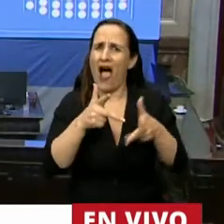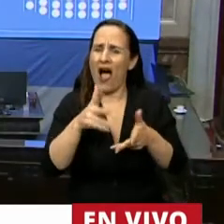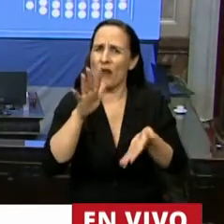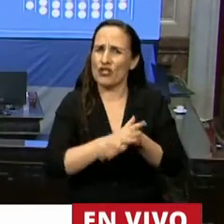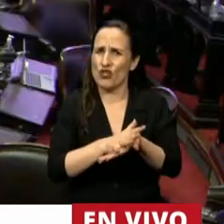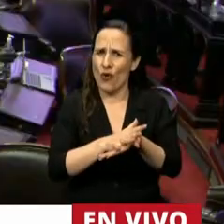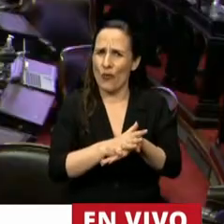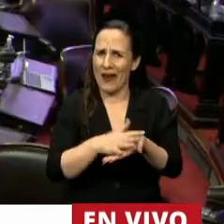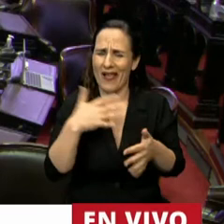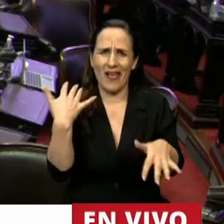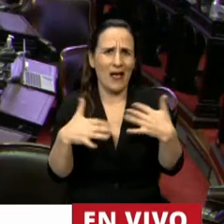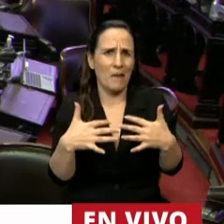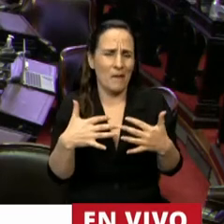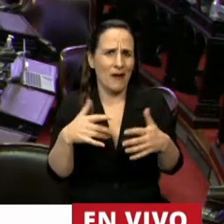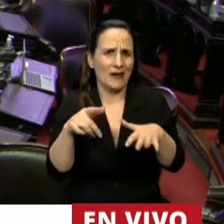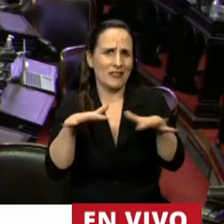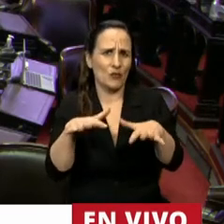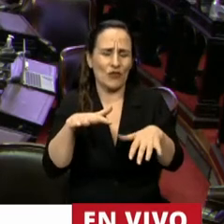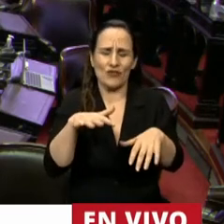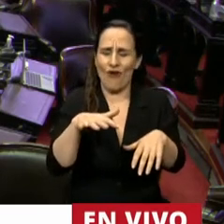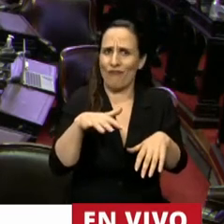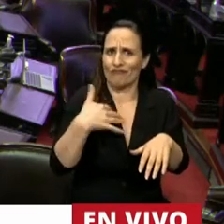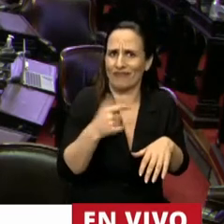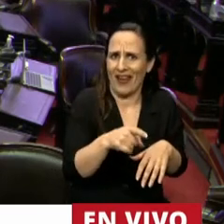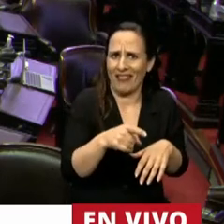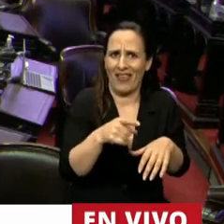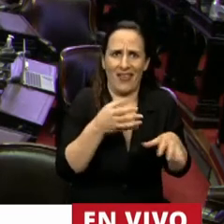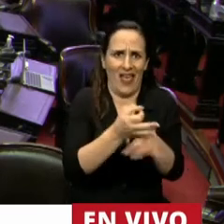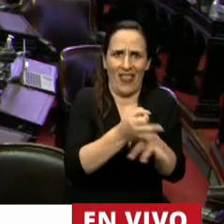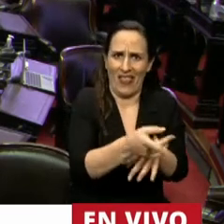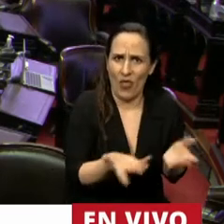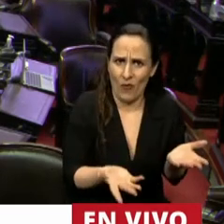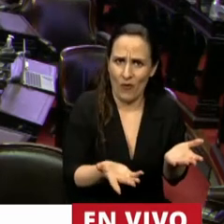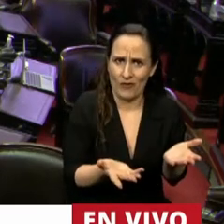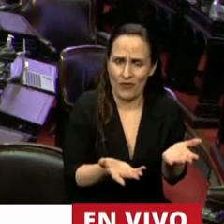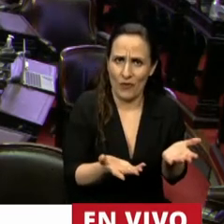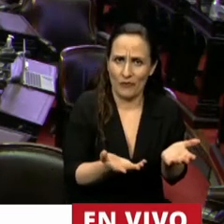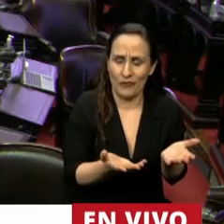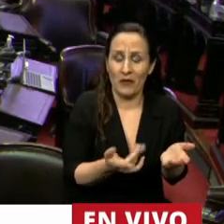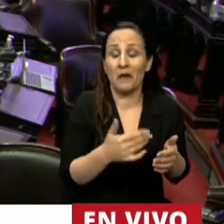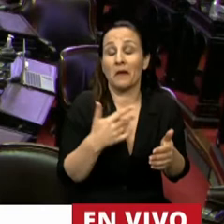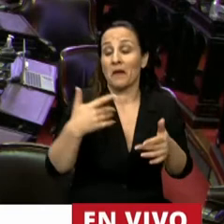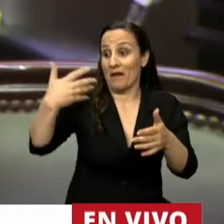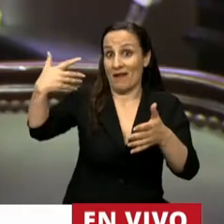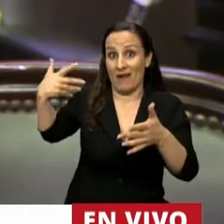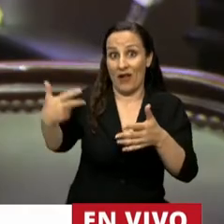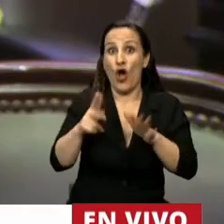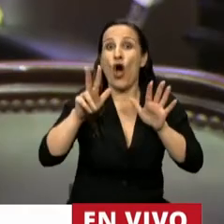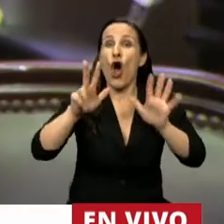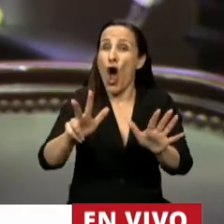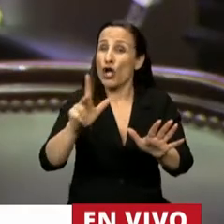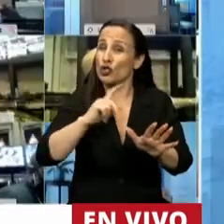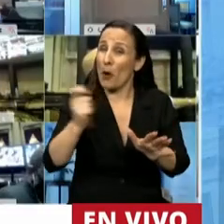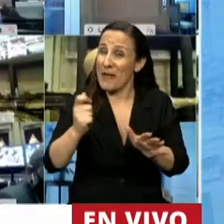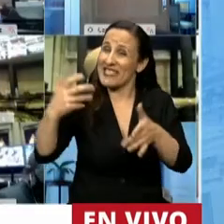emergencia nacional en educación y que luego de 8 meses en que nuestros